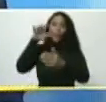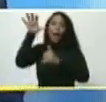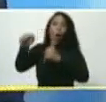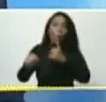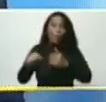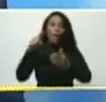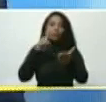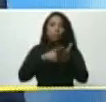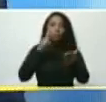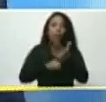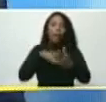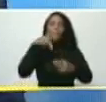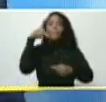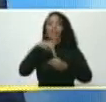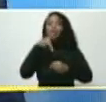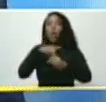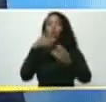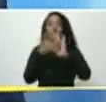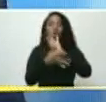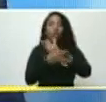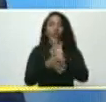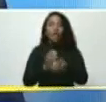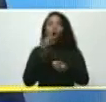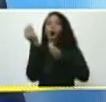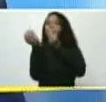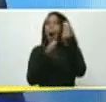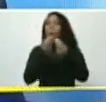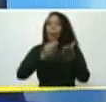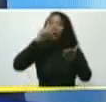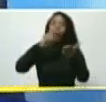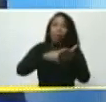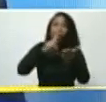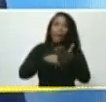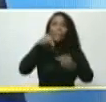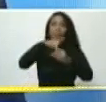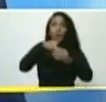petrolera, y de cómo la renta petrolera